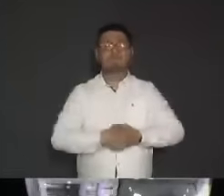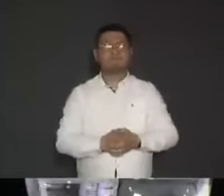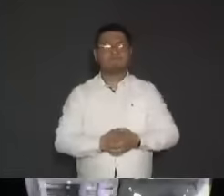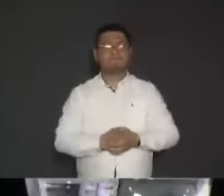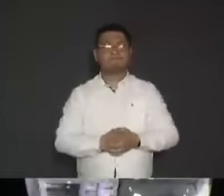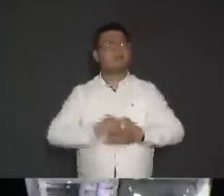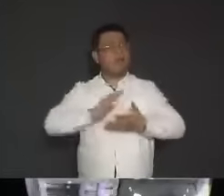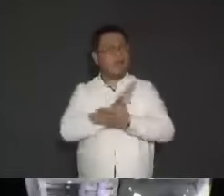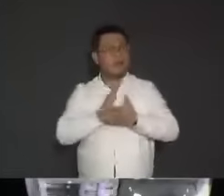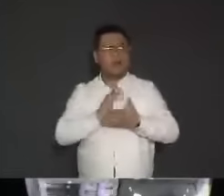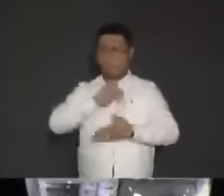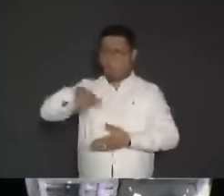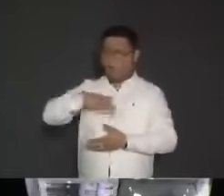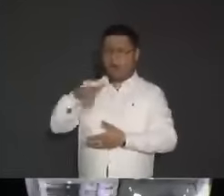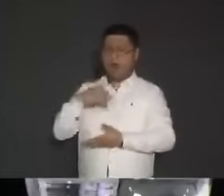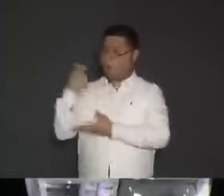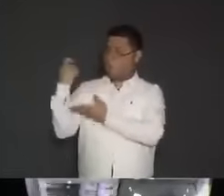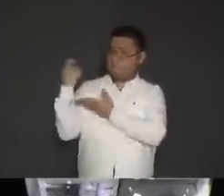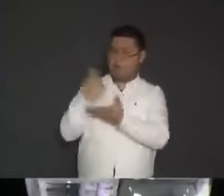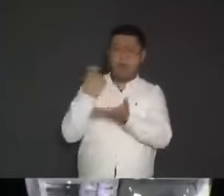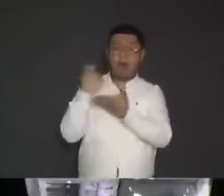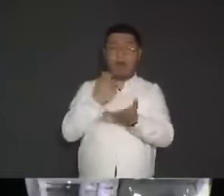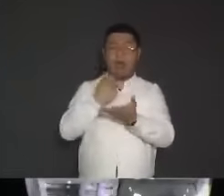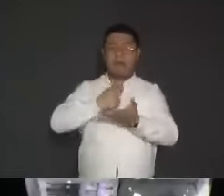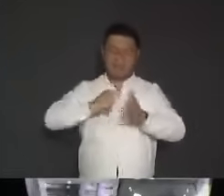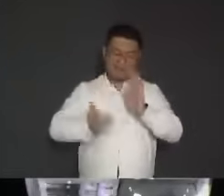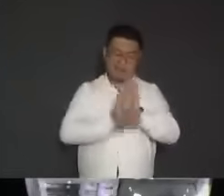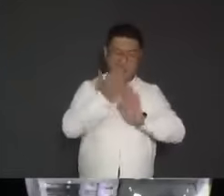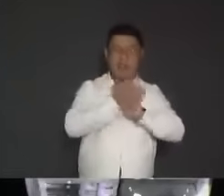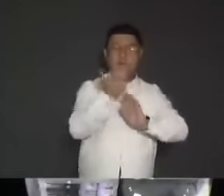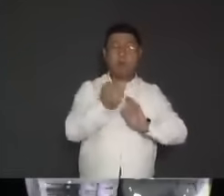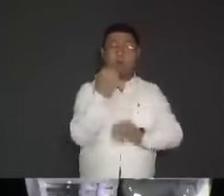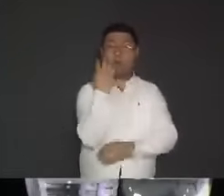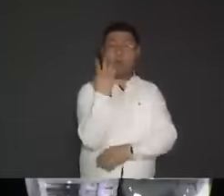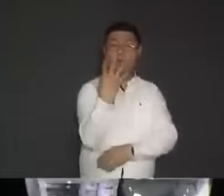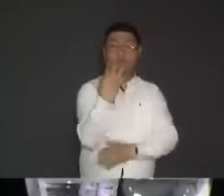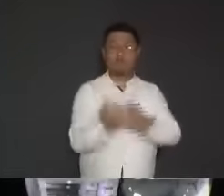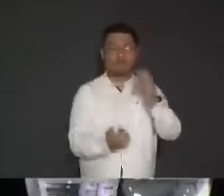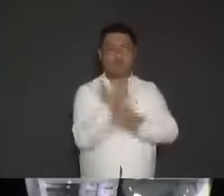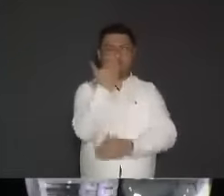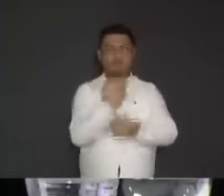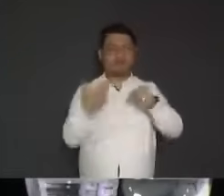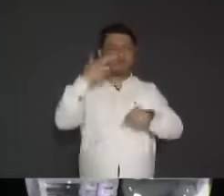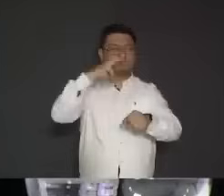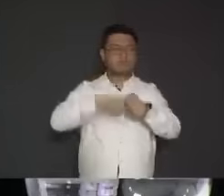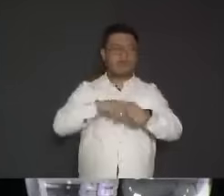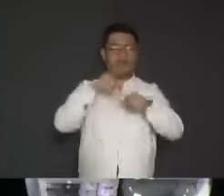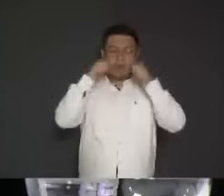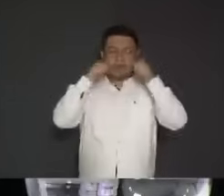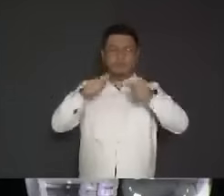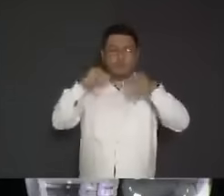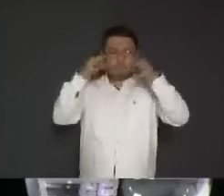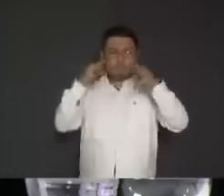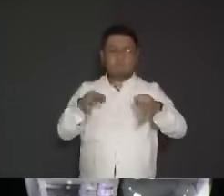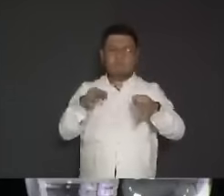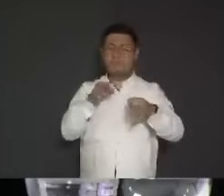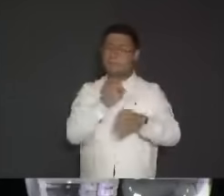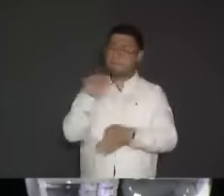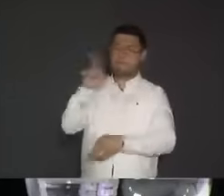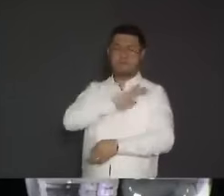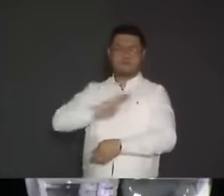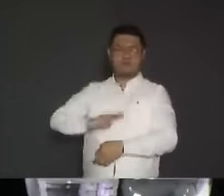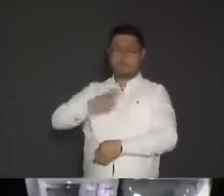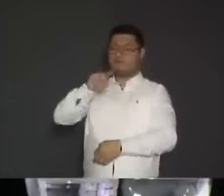Gestionaremos recursos para 4 nuevos hospitales regionales de atención primaria y especializada en los municipios de